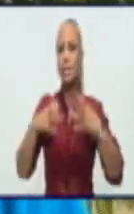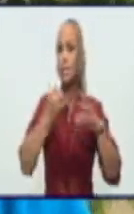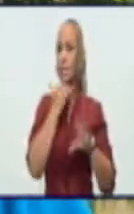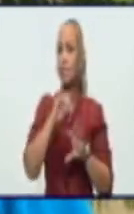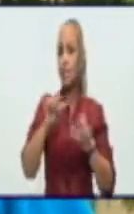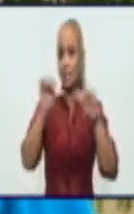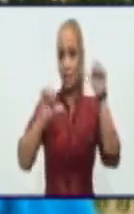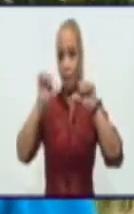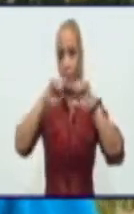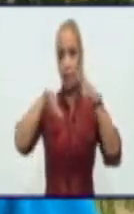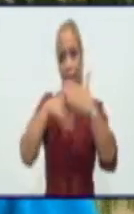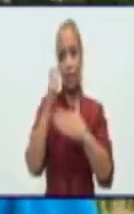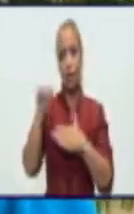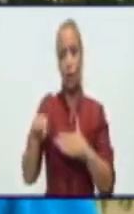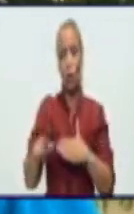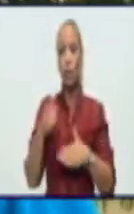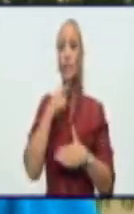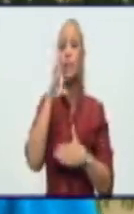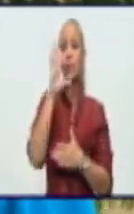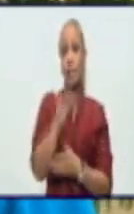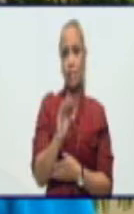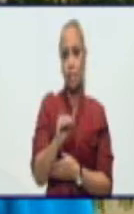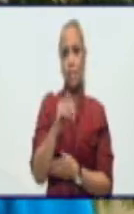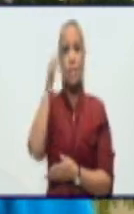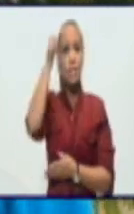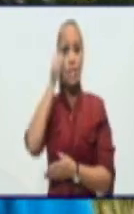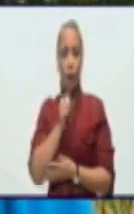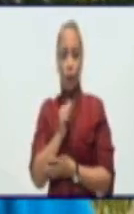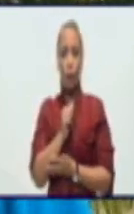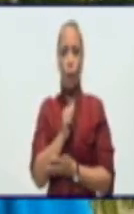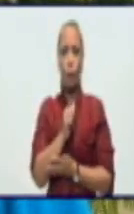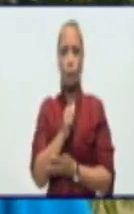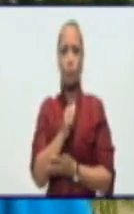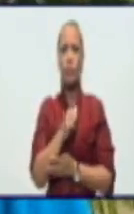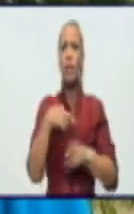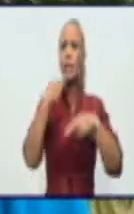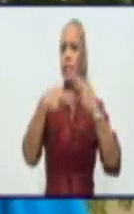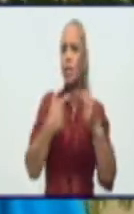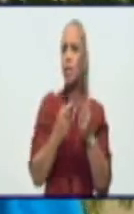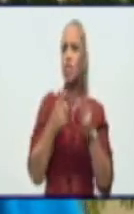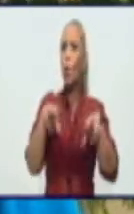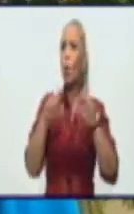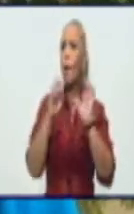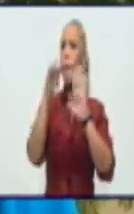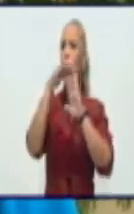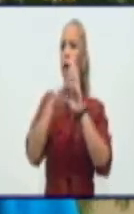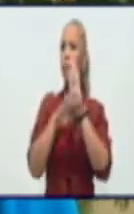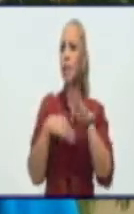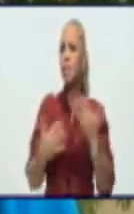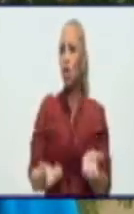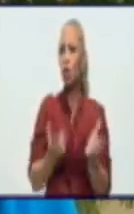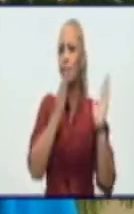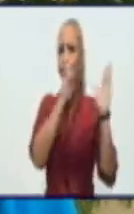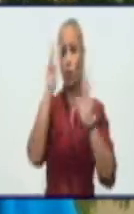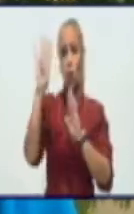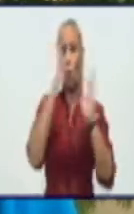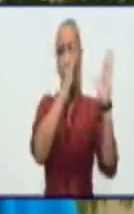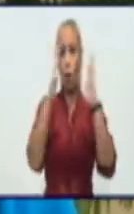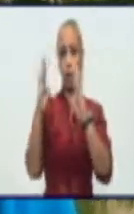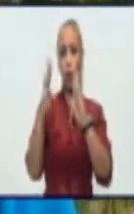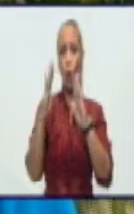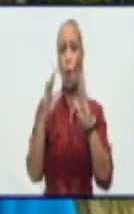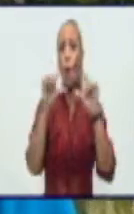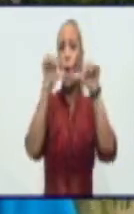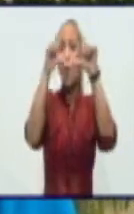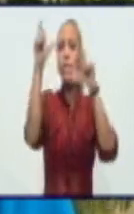de hoy. Decir que el sábado se hizo una nueva programación de cuatro bloques en vez de cinco que